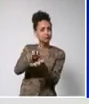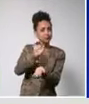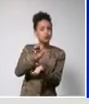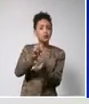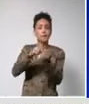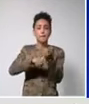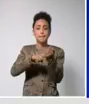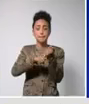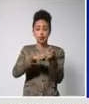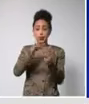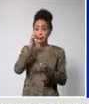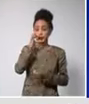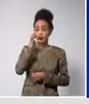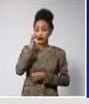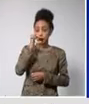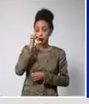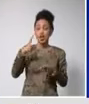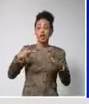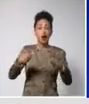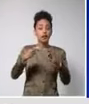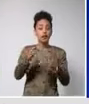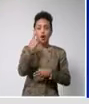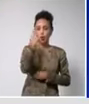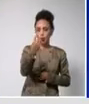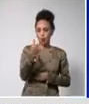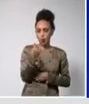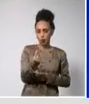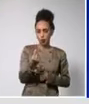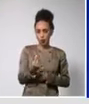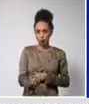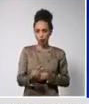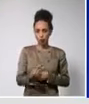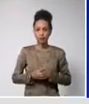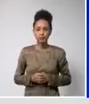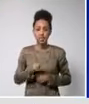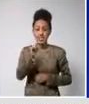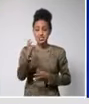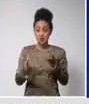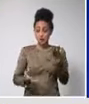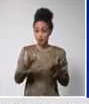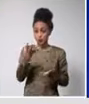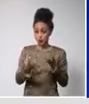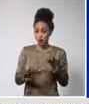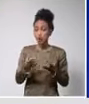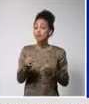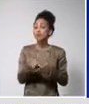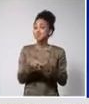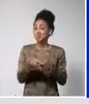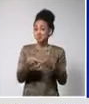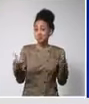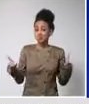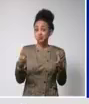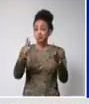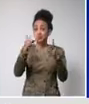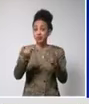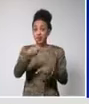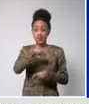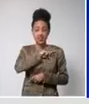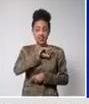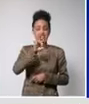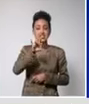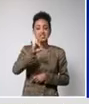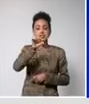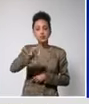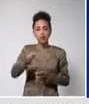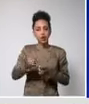y Cárdenas, 1 de cada uno. Cienfuegos incrementa el número de casos ayer a 15 casos